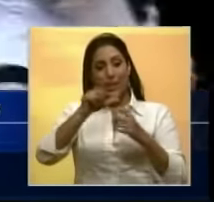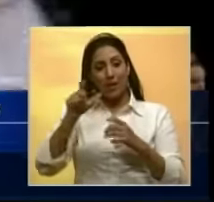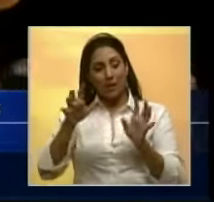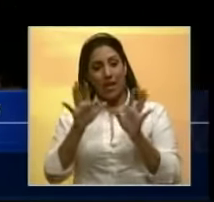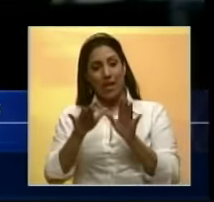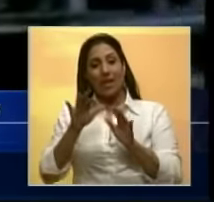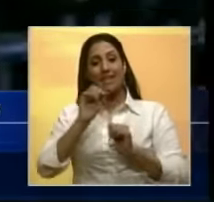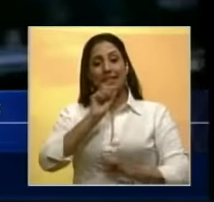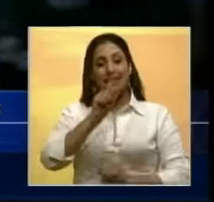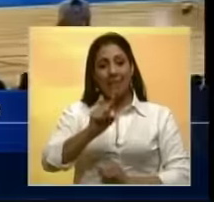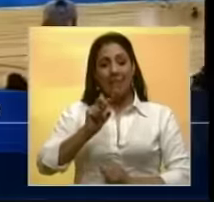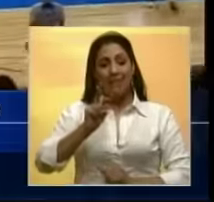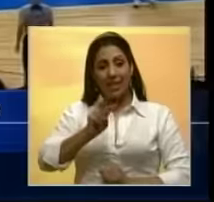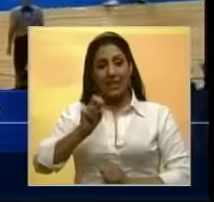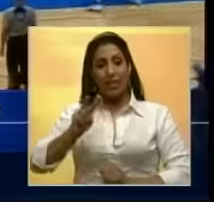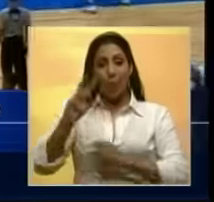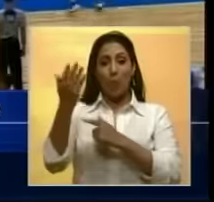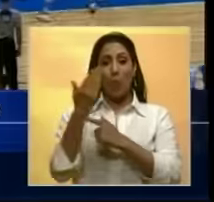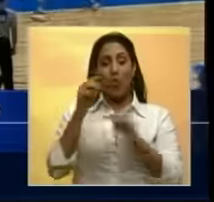californianos